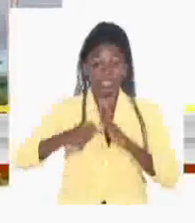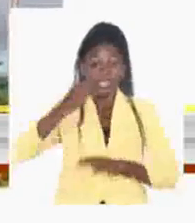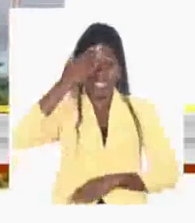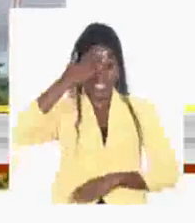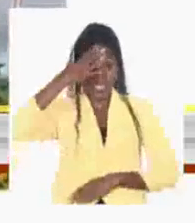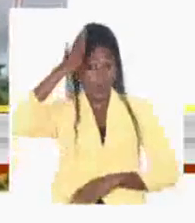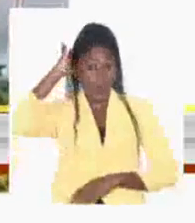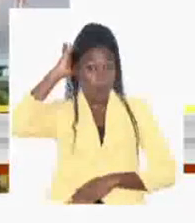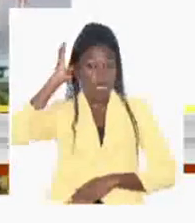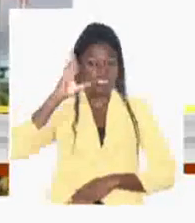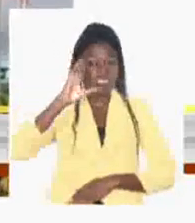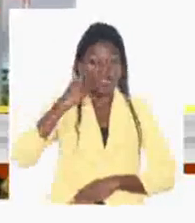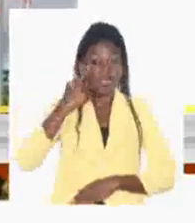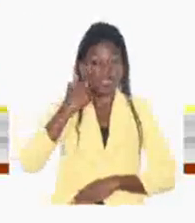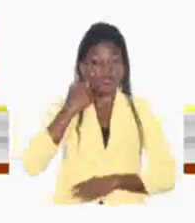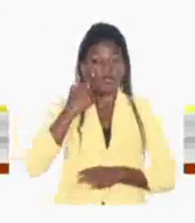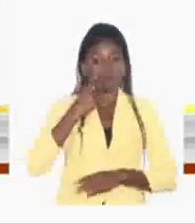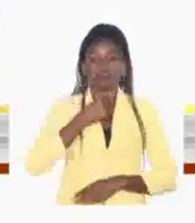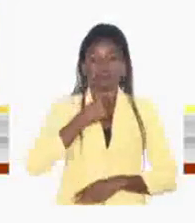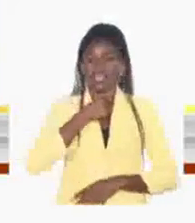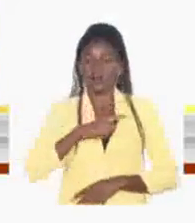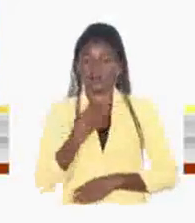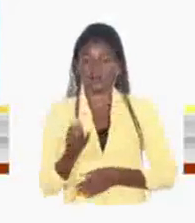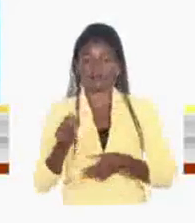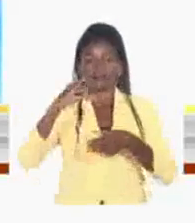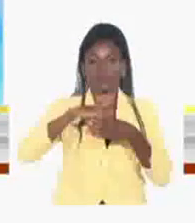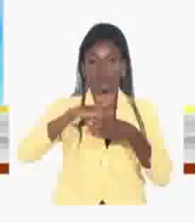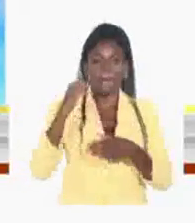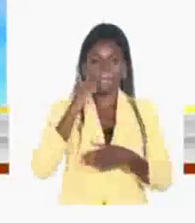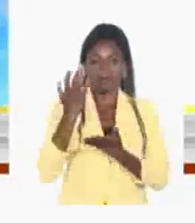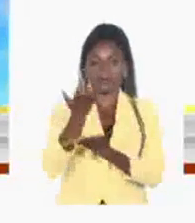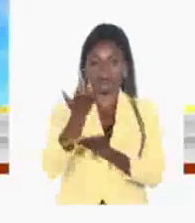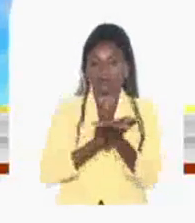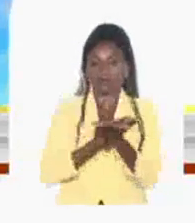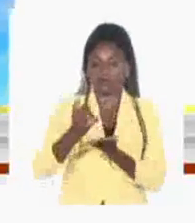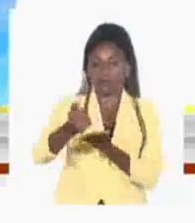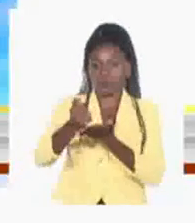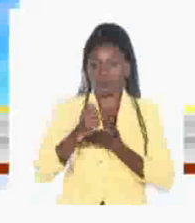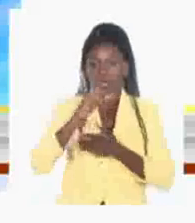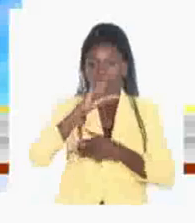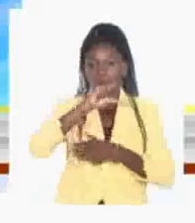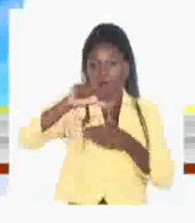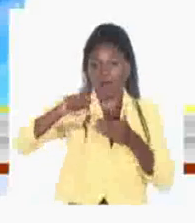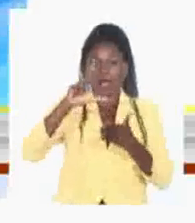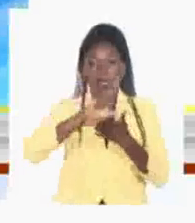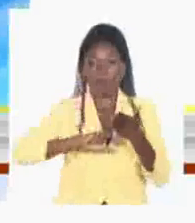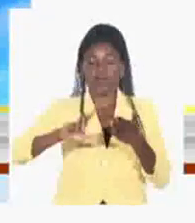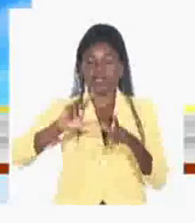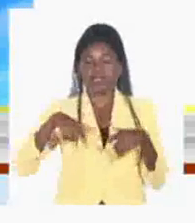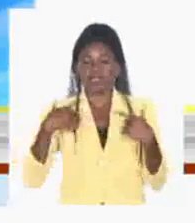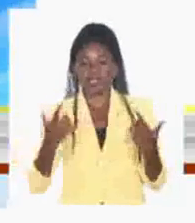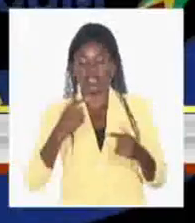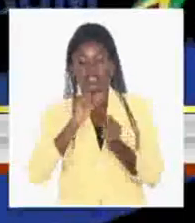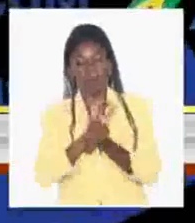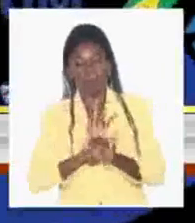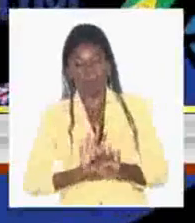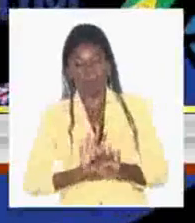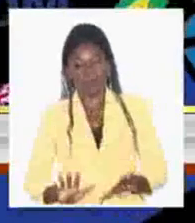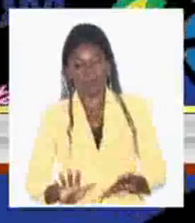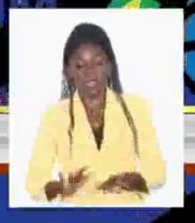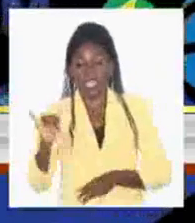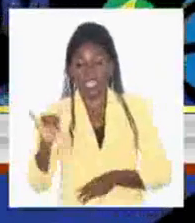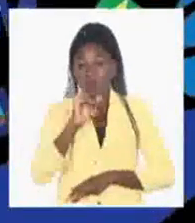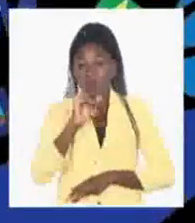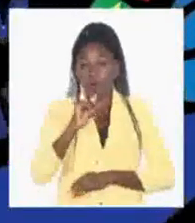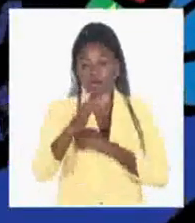caricón ha sido un sólido ejemplo de integración y que contribuye a la preservación de América Latina y el Caribe como zona de paz también envió